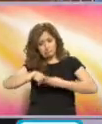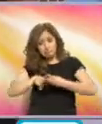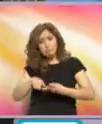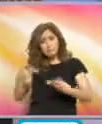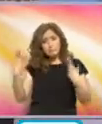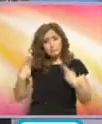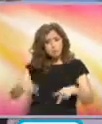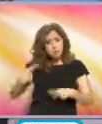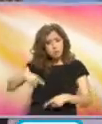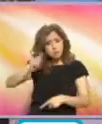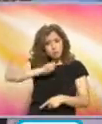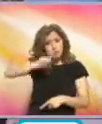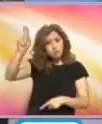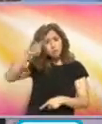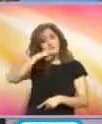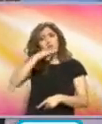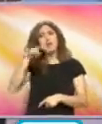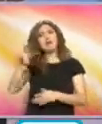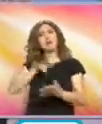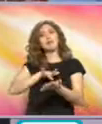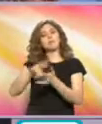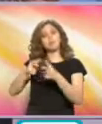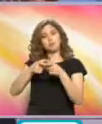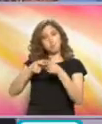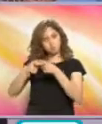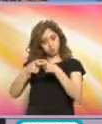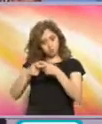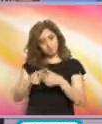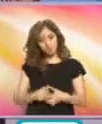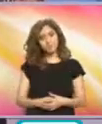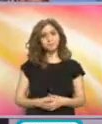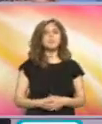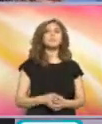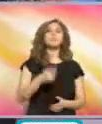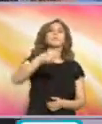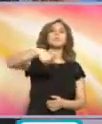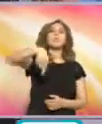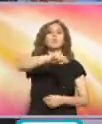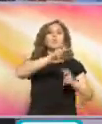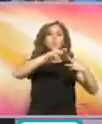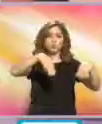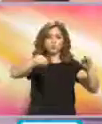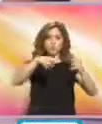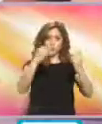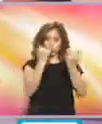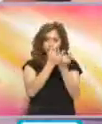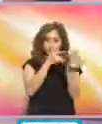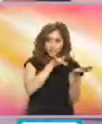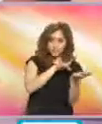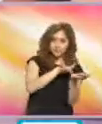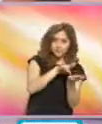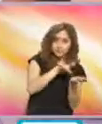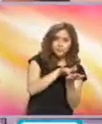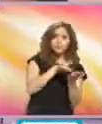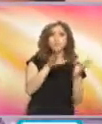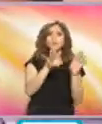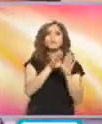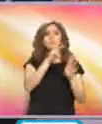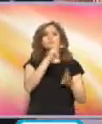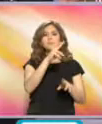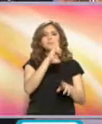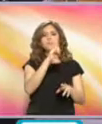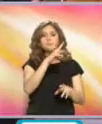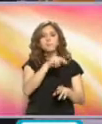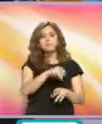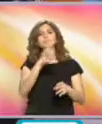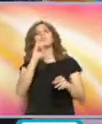grandes de Chile. ¿Y ustedes como músicos participan en lo que es la producción también? ¿En la imagen o solamente se dedican a